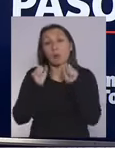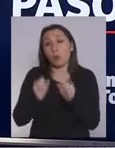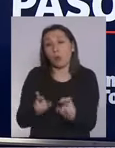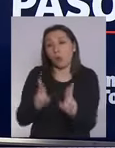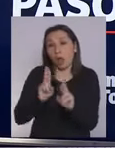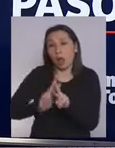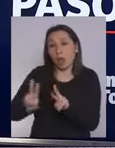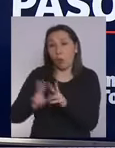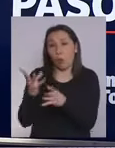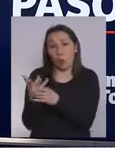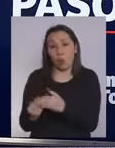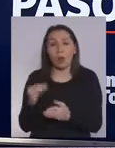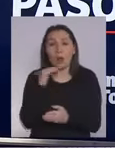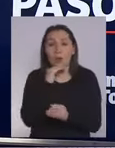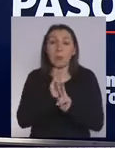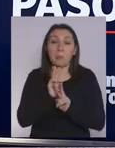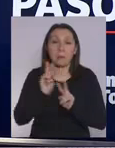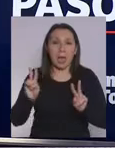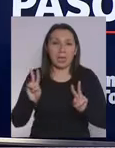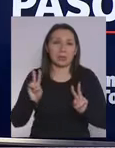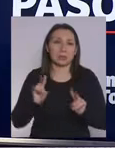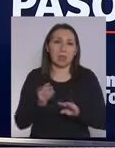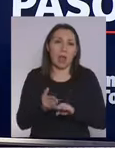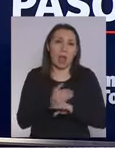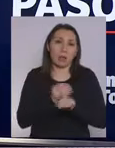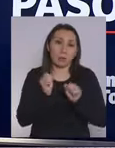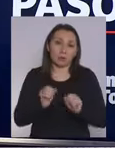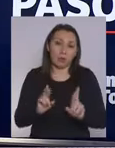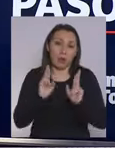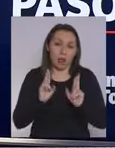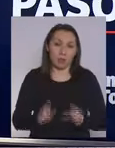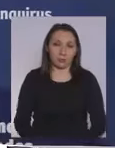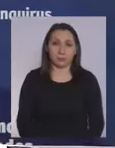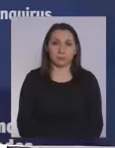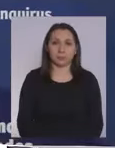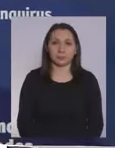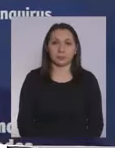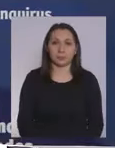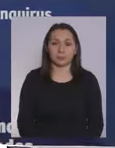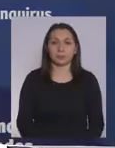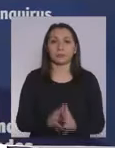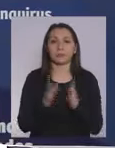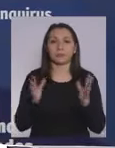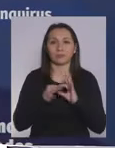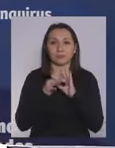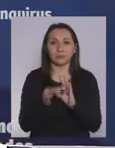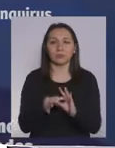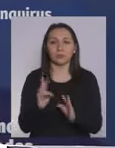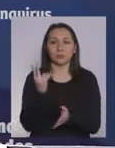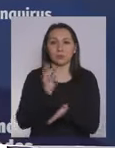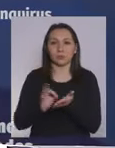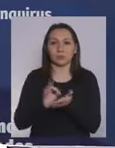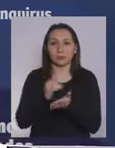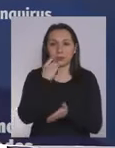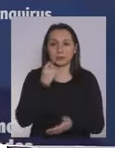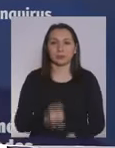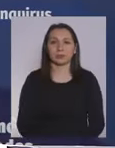resolver de forma pacífica ojalá lo antes posible muchas gracias subsecretario